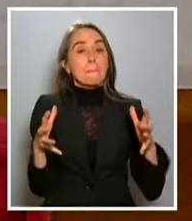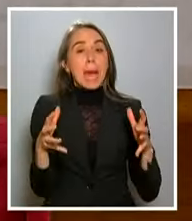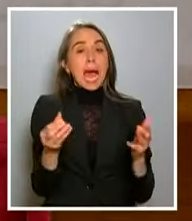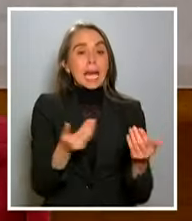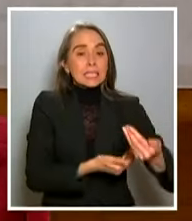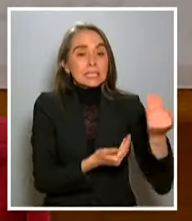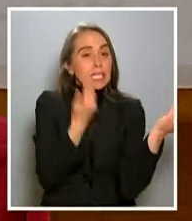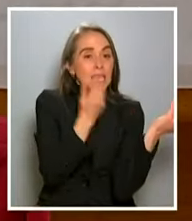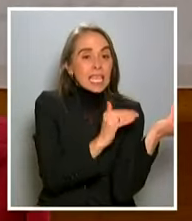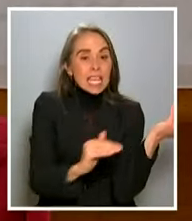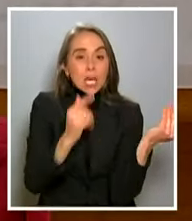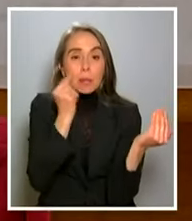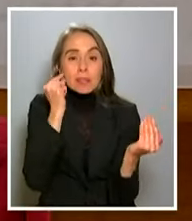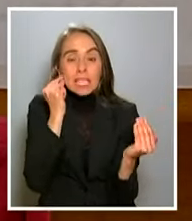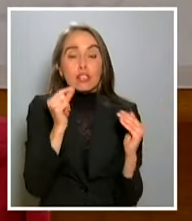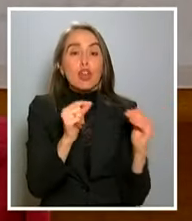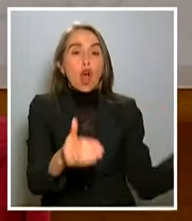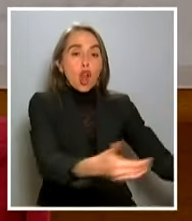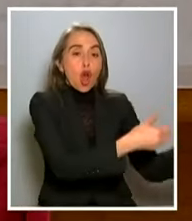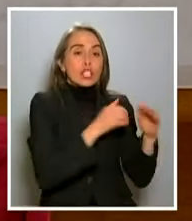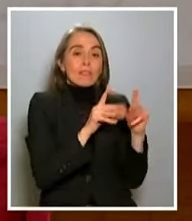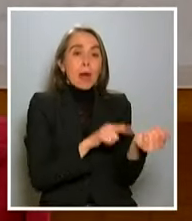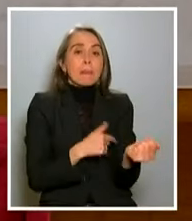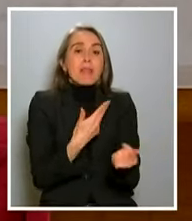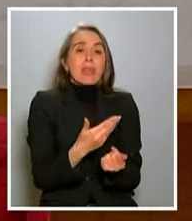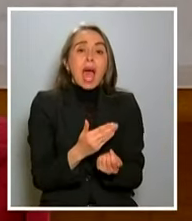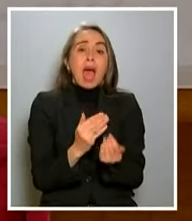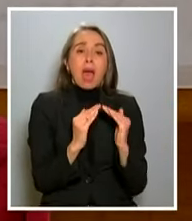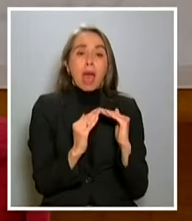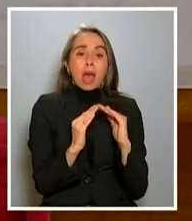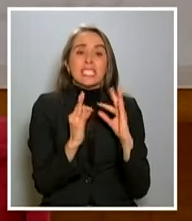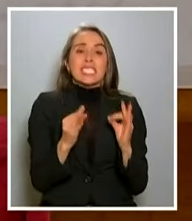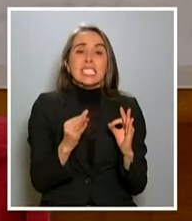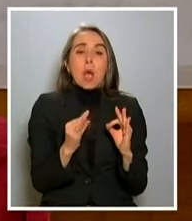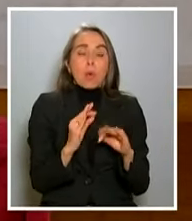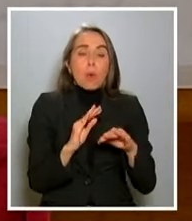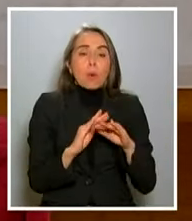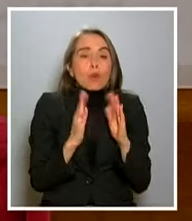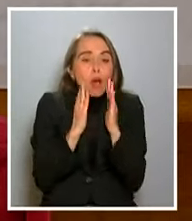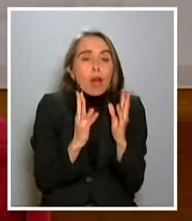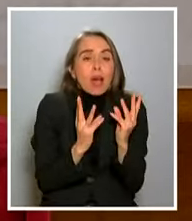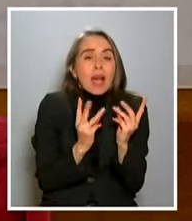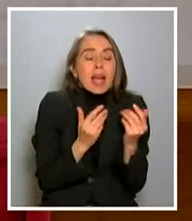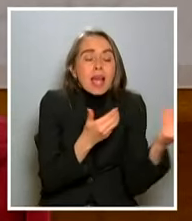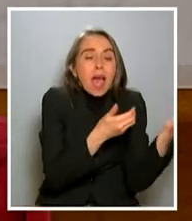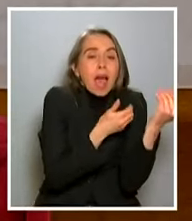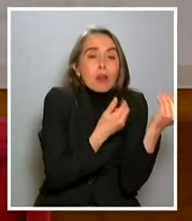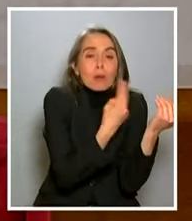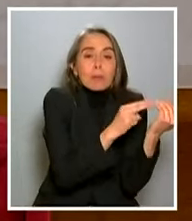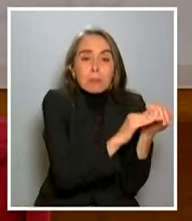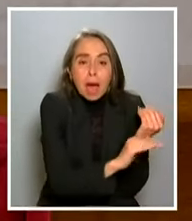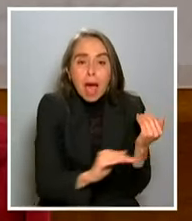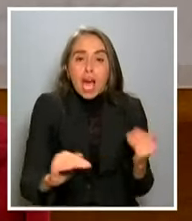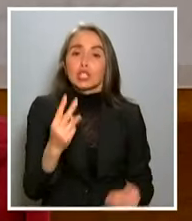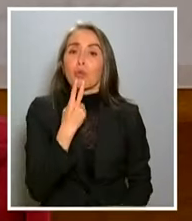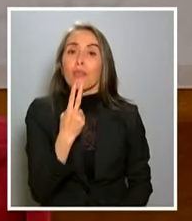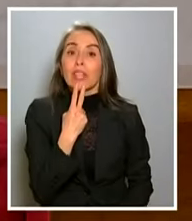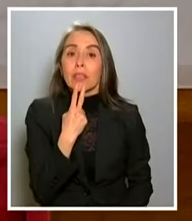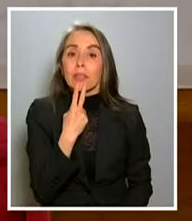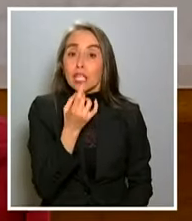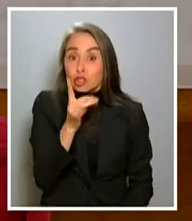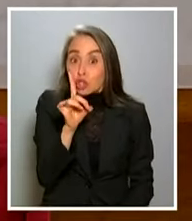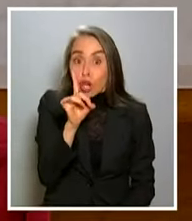que están al amparo de familias que les entregan un lugar seguro y cálido para sus vidas. Pero no solo eso.